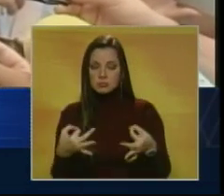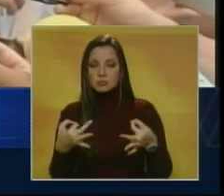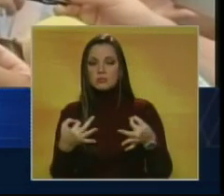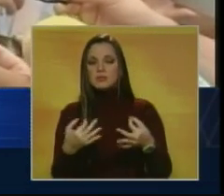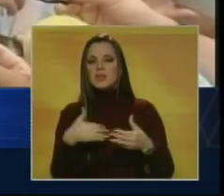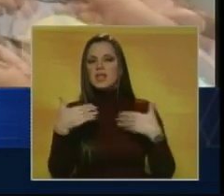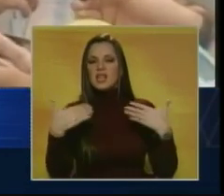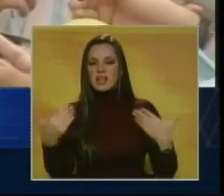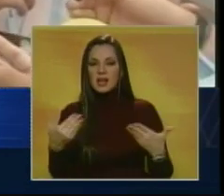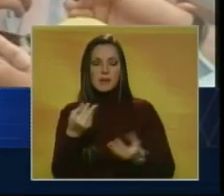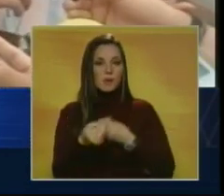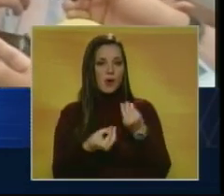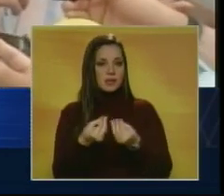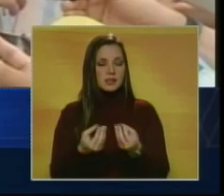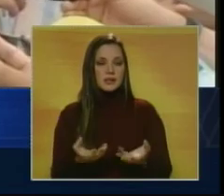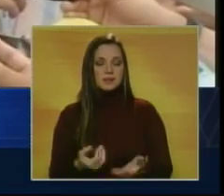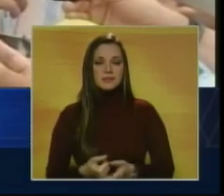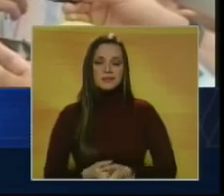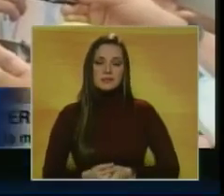medidas que debamos de seguir.